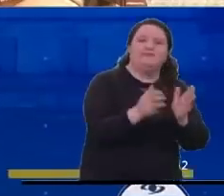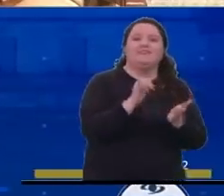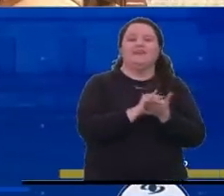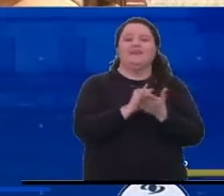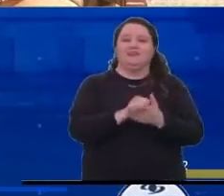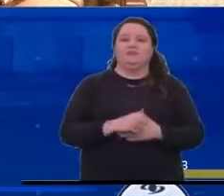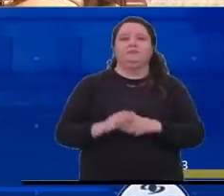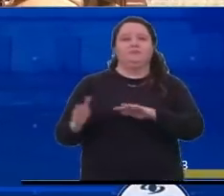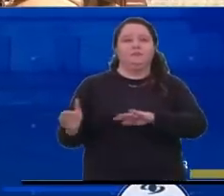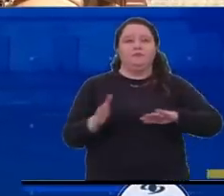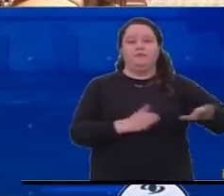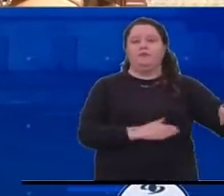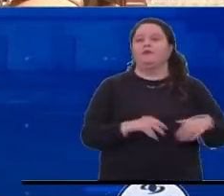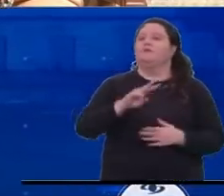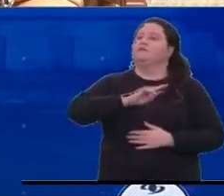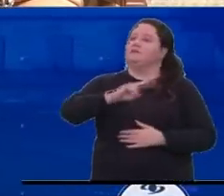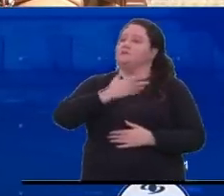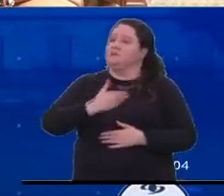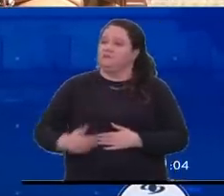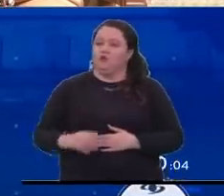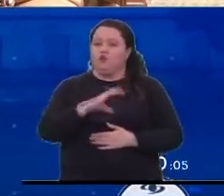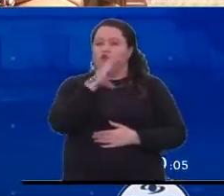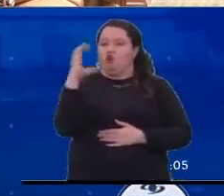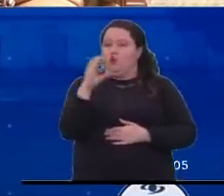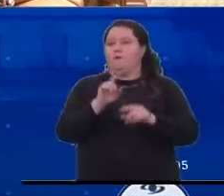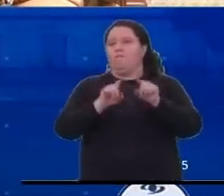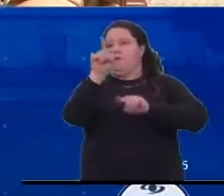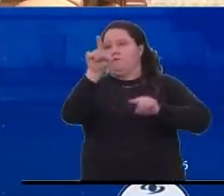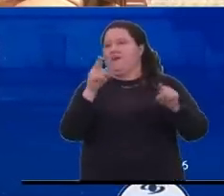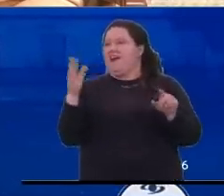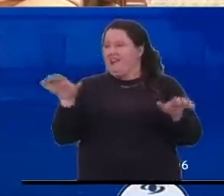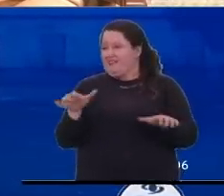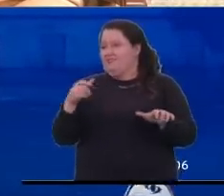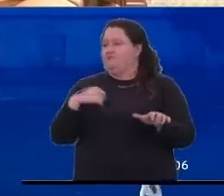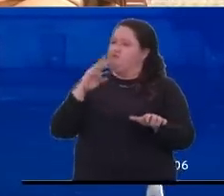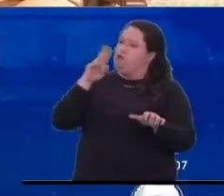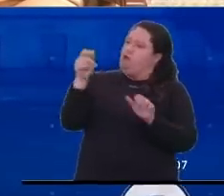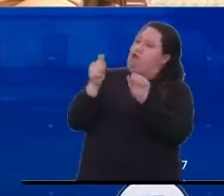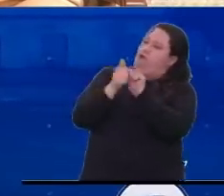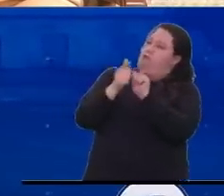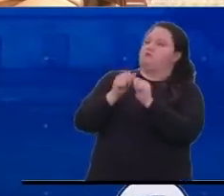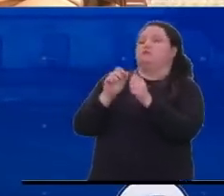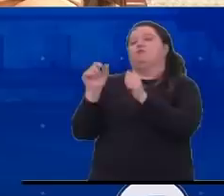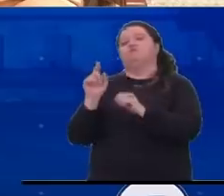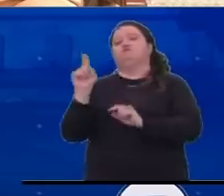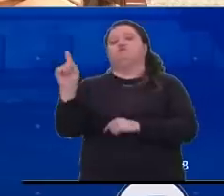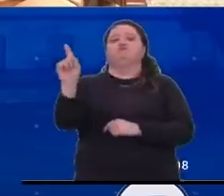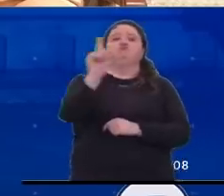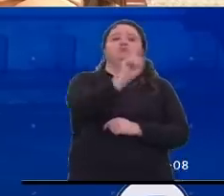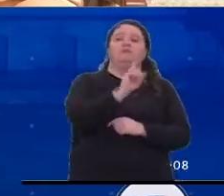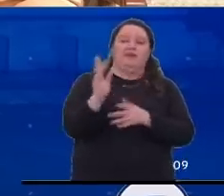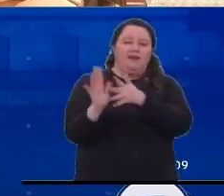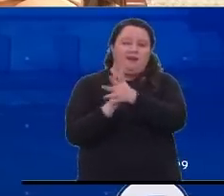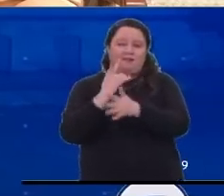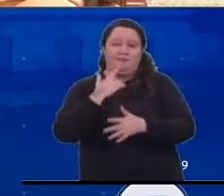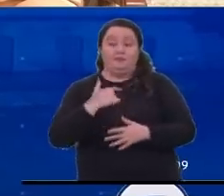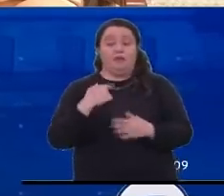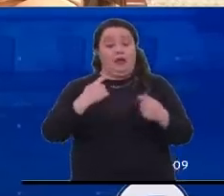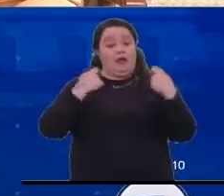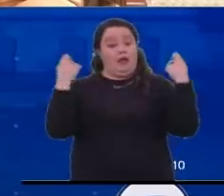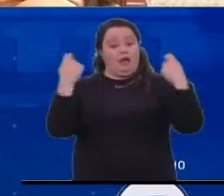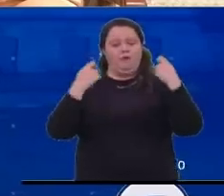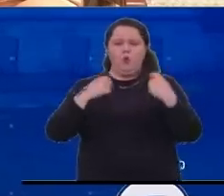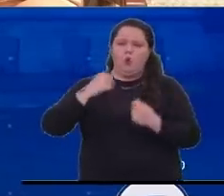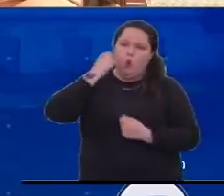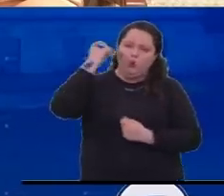usted recorrió muchas regiones del país. Yo la acompañé en alguno de los eventos y me decía en una ocasión que nunca se imaginó que fuera una campaña tan